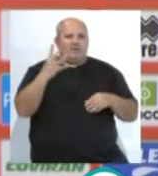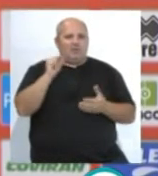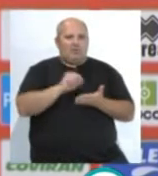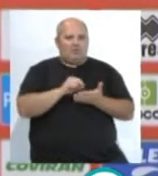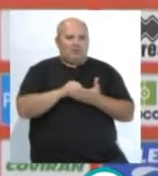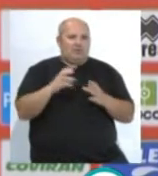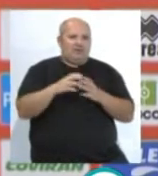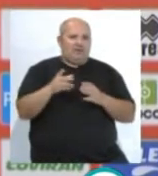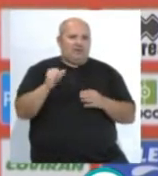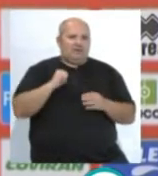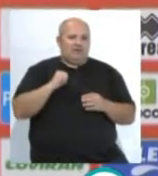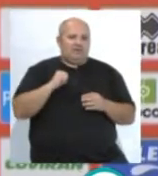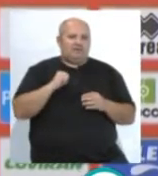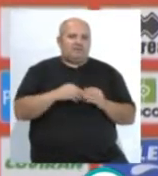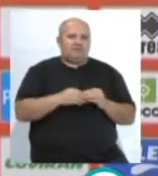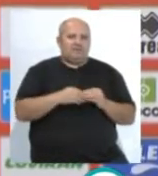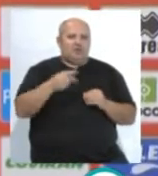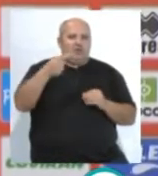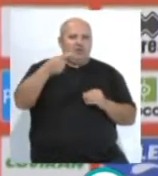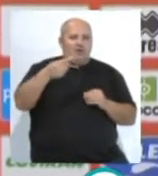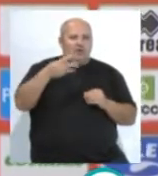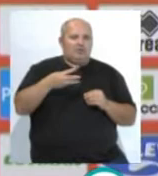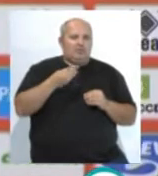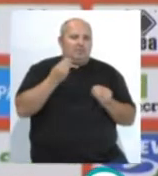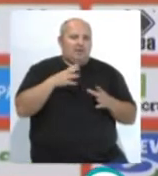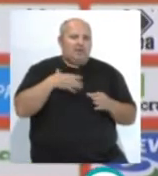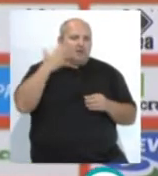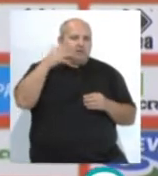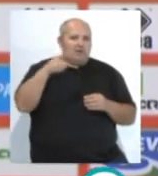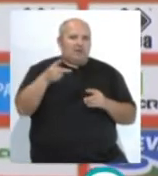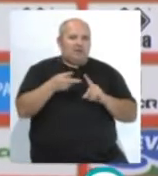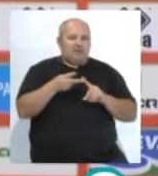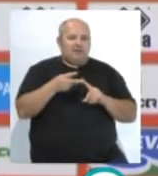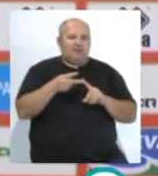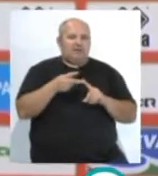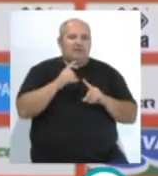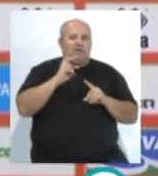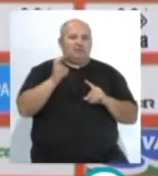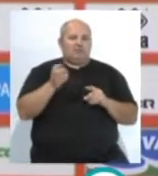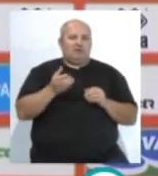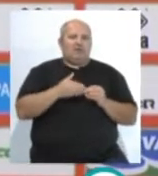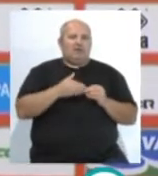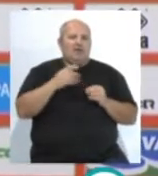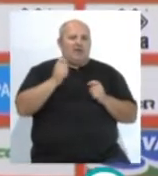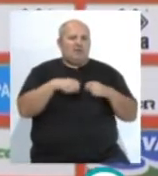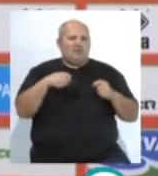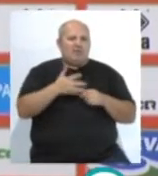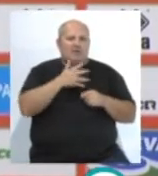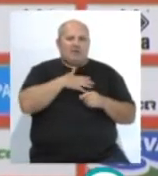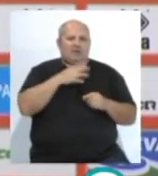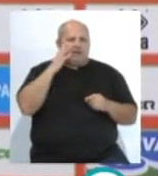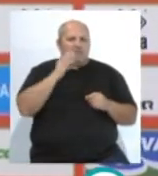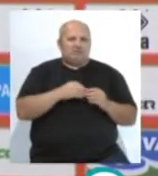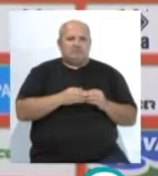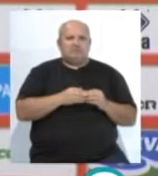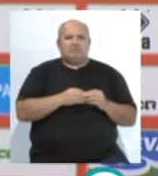puntos. Está entre los dos o tres mejores de la categoría. Osasuna, ellos, no sé quién será el otro, pero Albacete o Mallorca, de los que